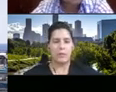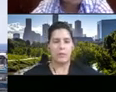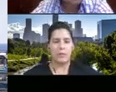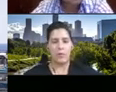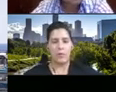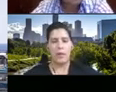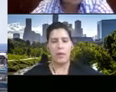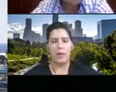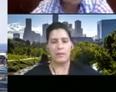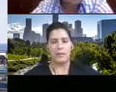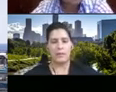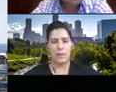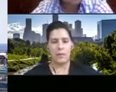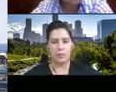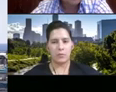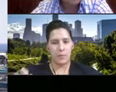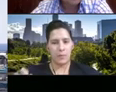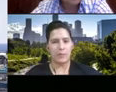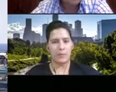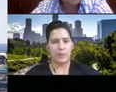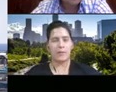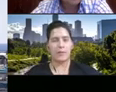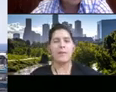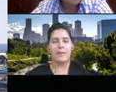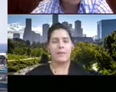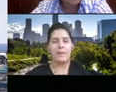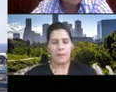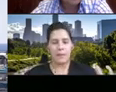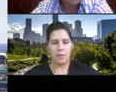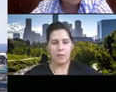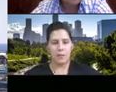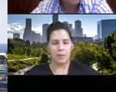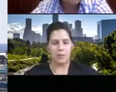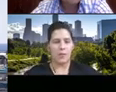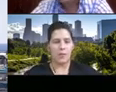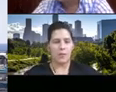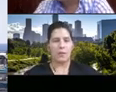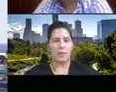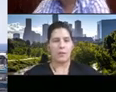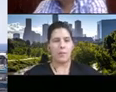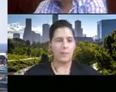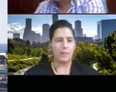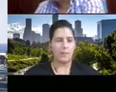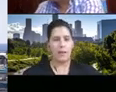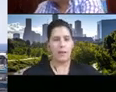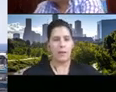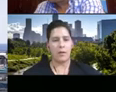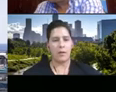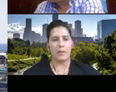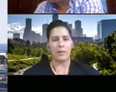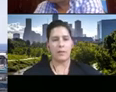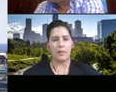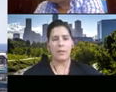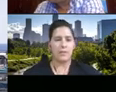incluye accesos directos justamente a estas atracciones. Nos incluye 3 atracciones que son de cajón, que es justamente el Space Center, el Acuario del Centro y el